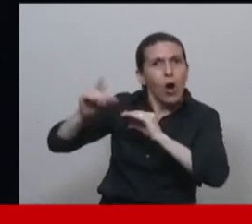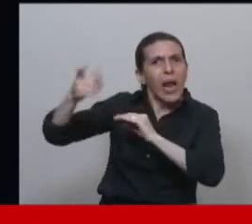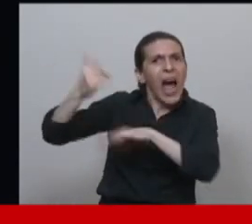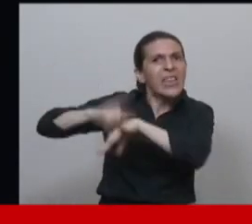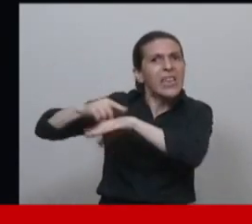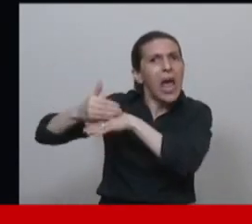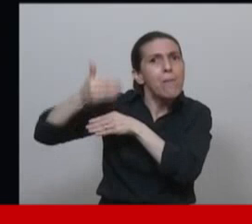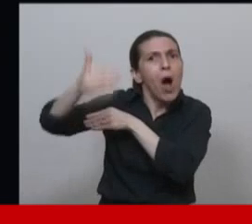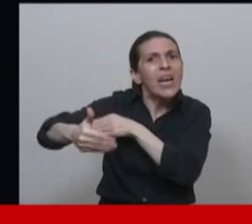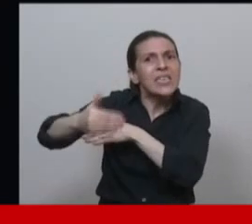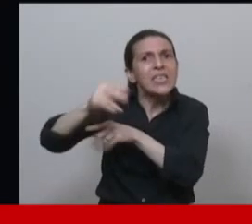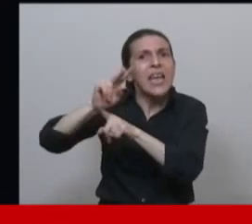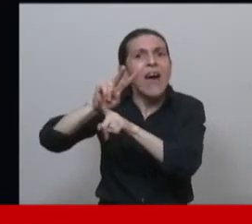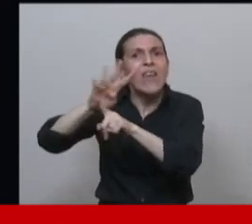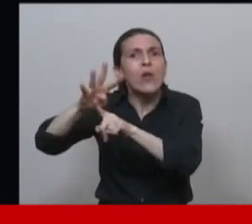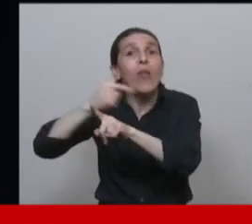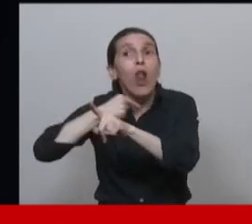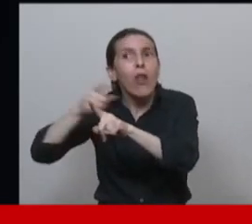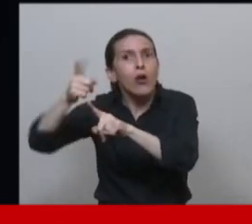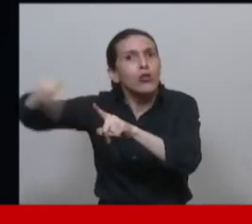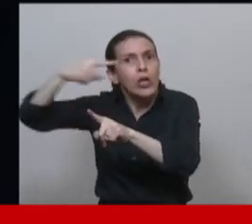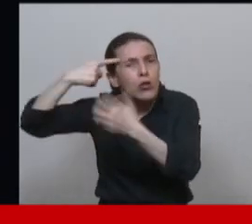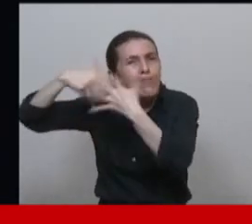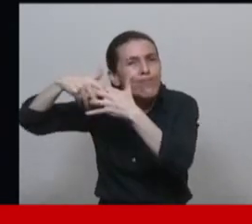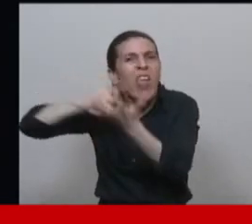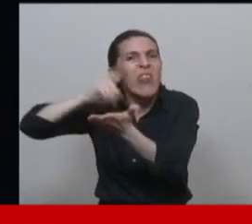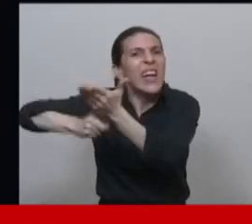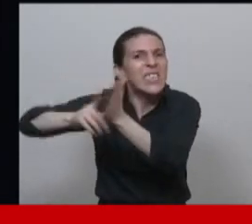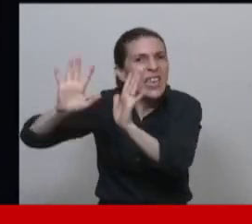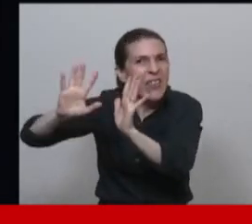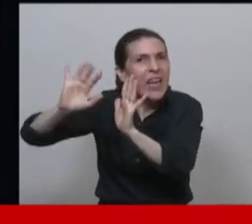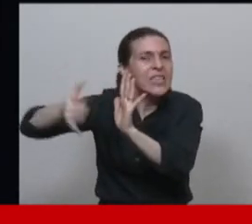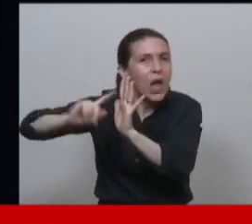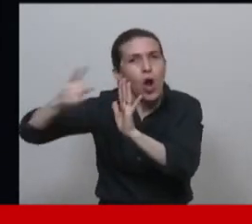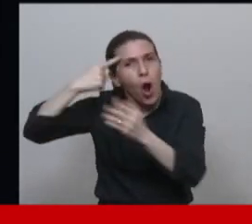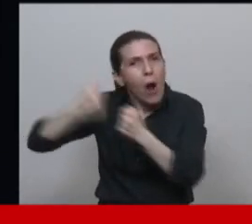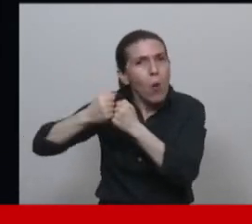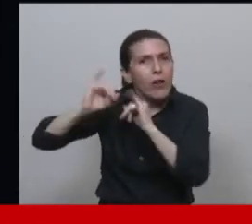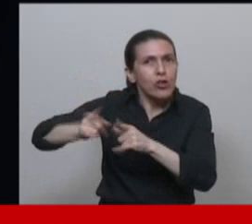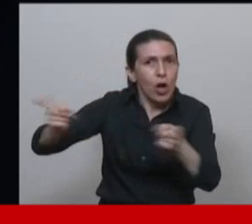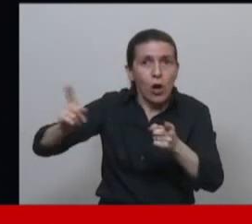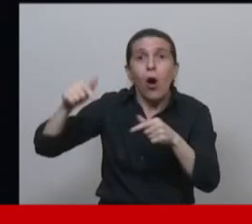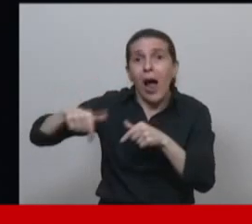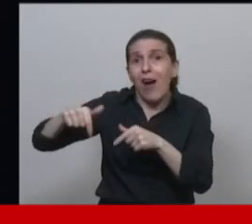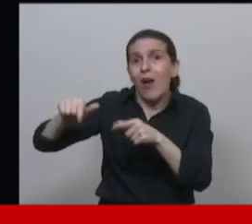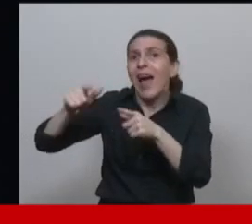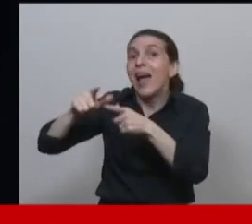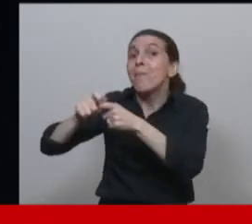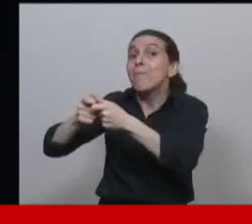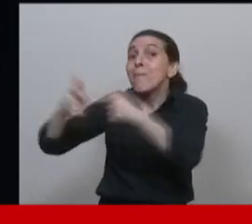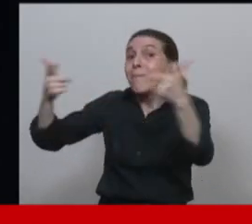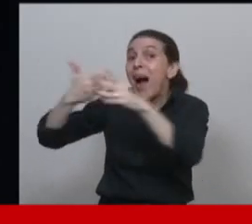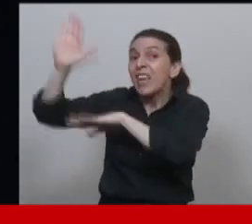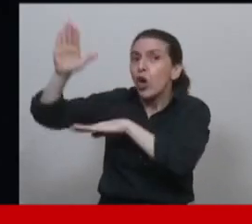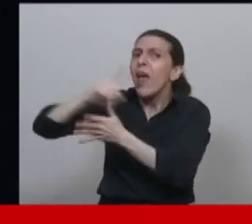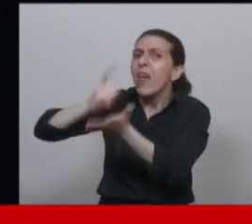y continuamos invitando a aquellos que aún no se han decidido, a pesar de que hoy son la gran minoría, porque la gran mayoría